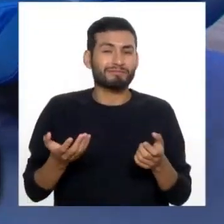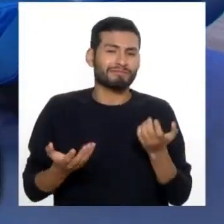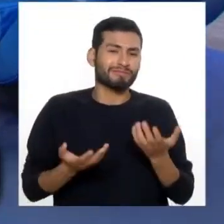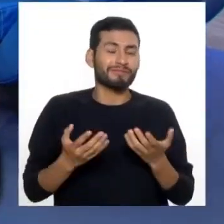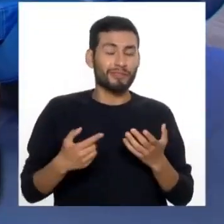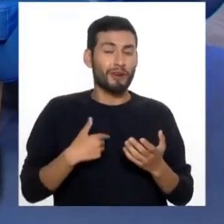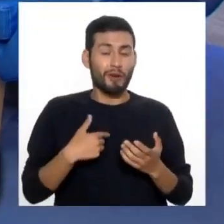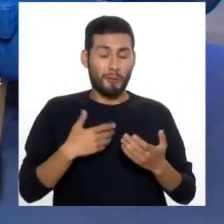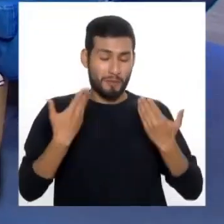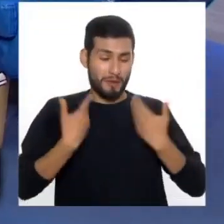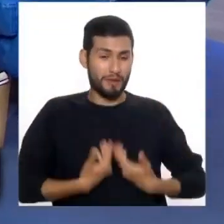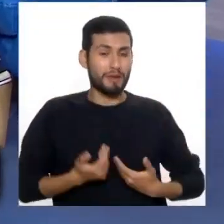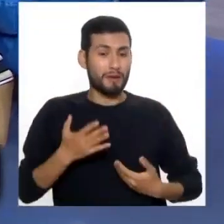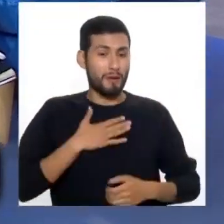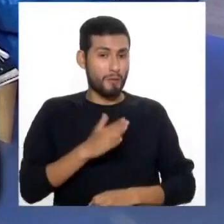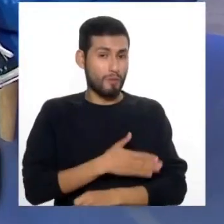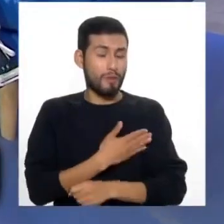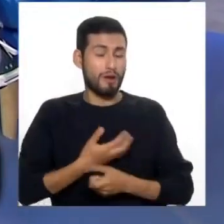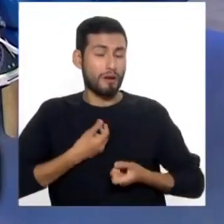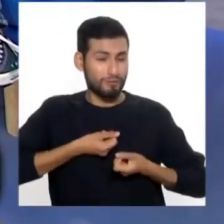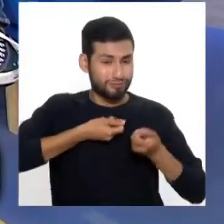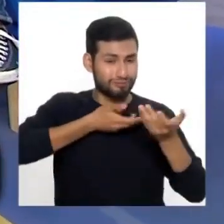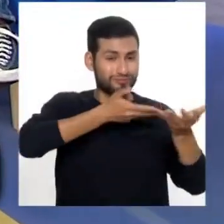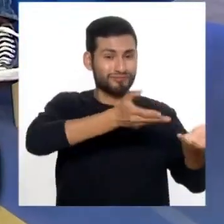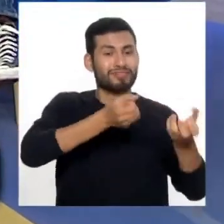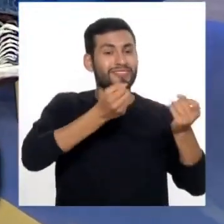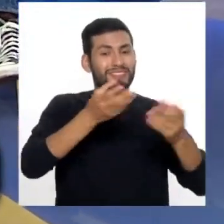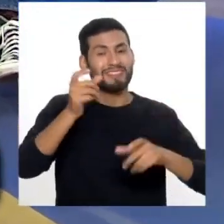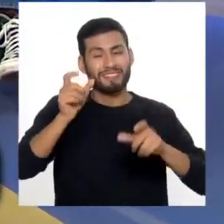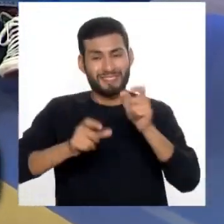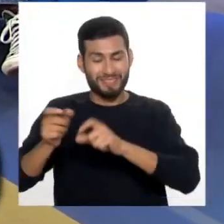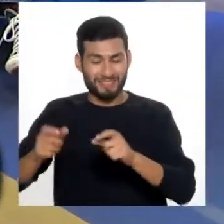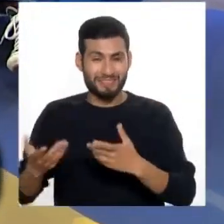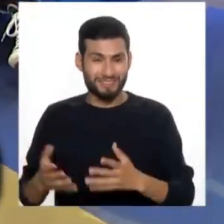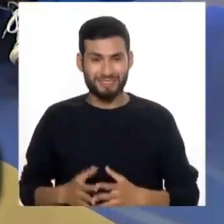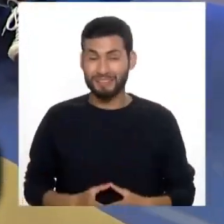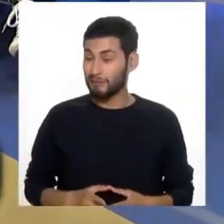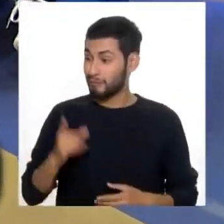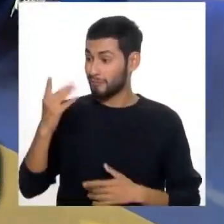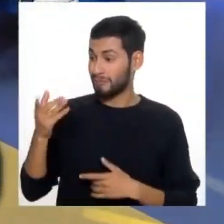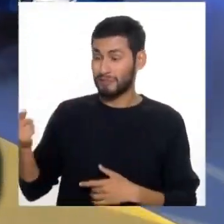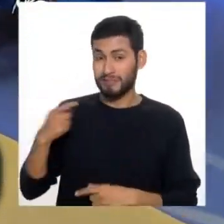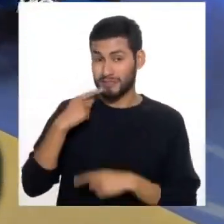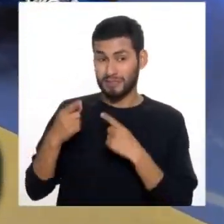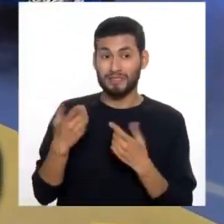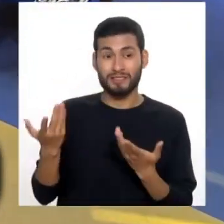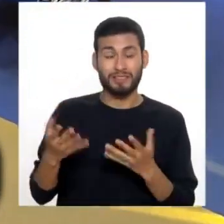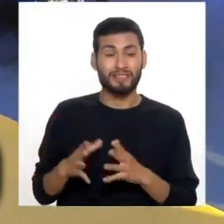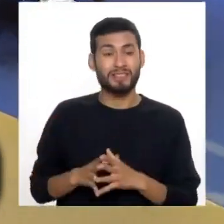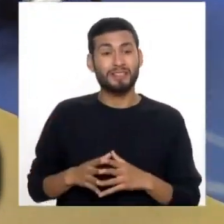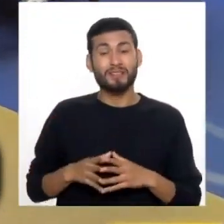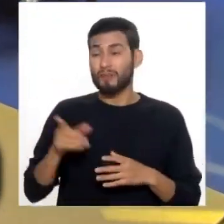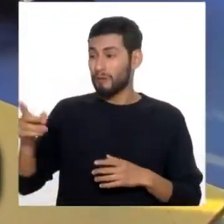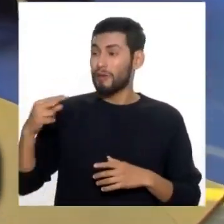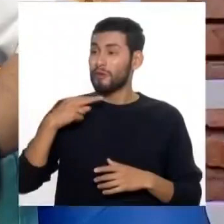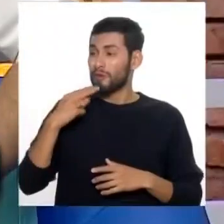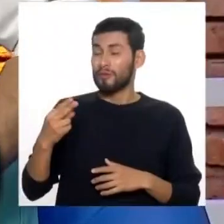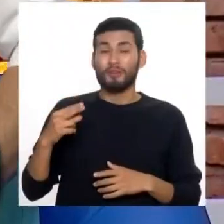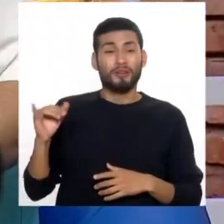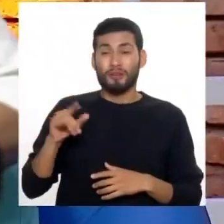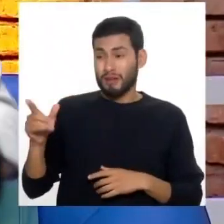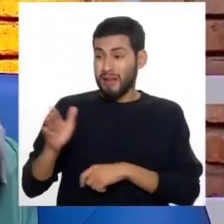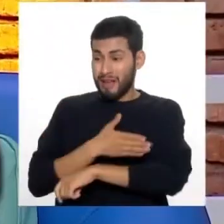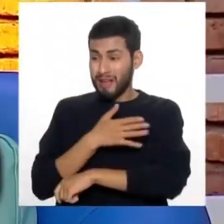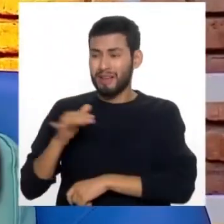dando a conocer mi música por primera vez a mucha gente también, ¿no? Sí. Y una de las cosas que dijo Fátima, y es que con tu voz no solamente